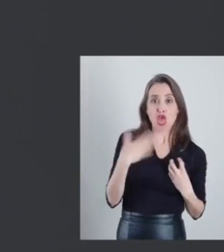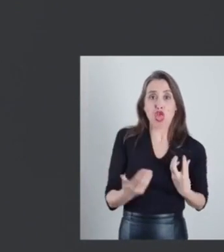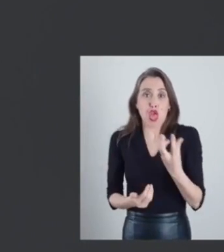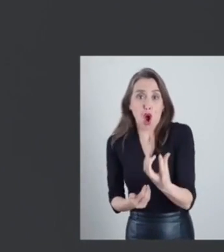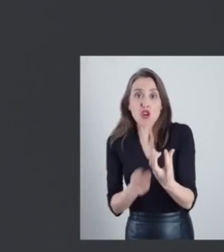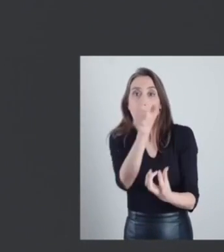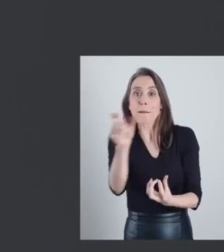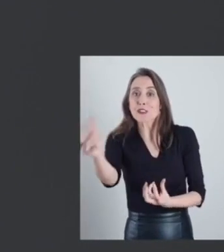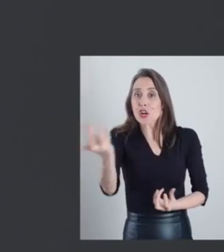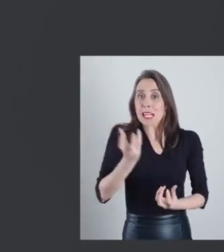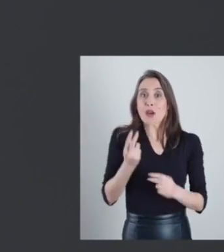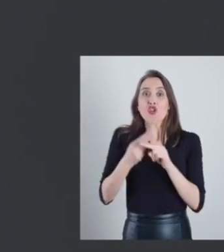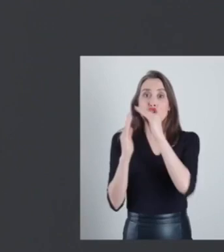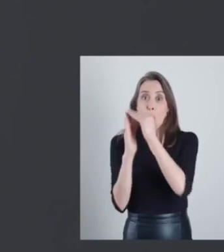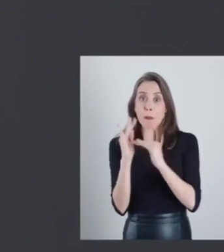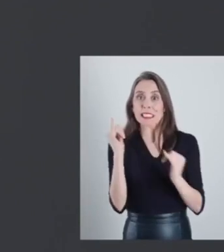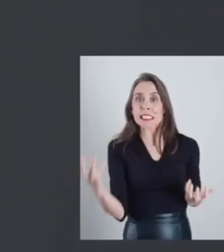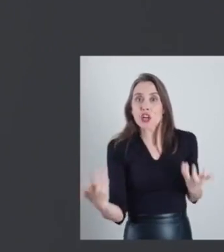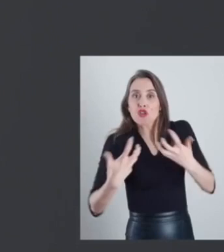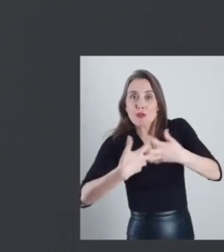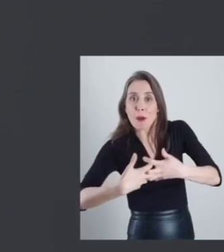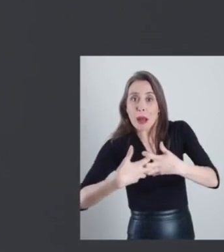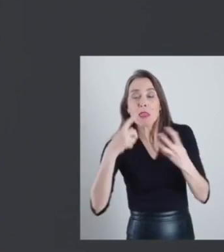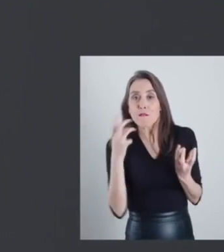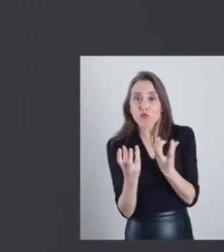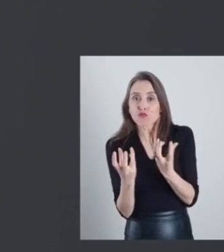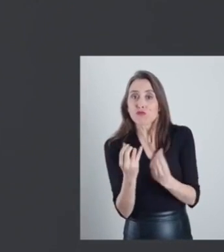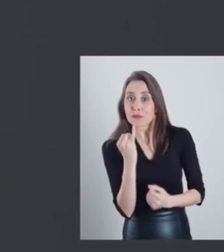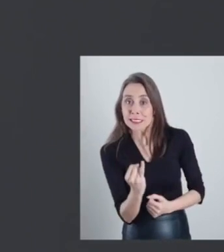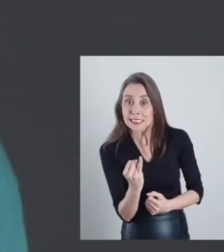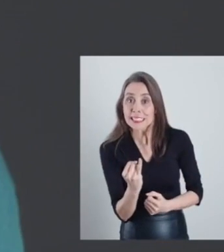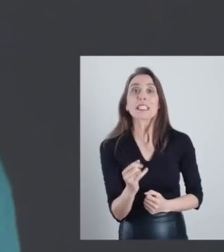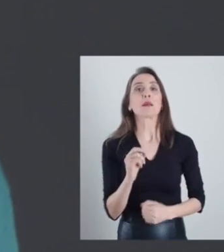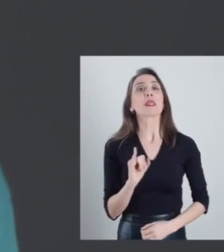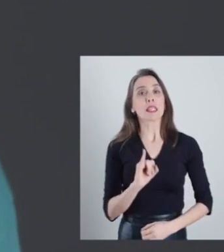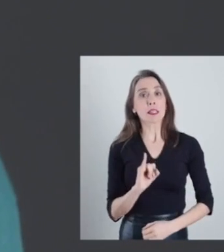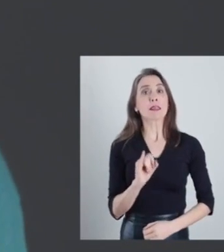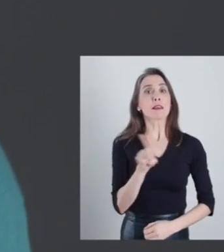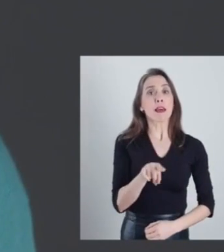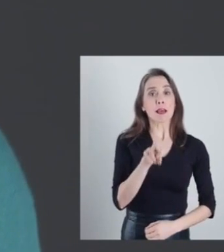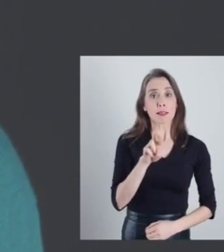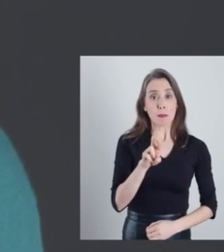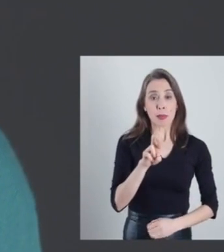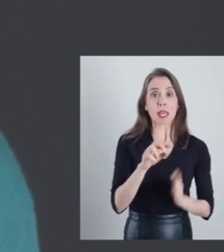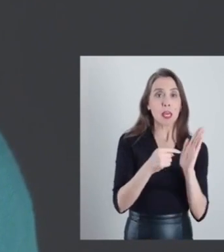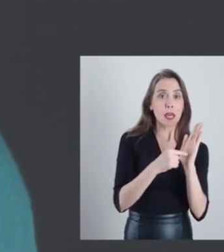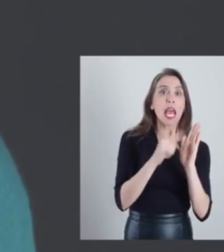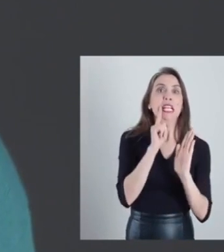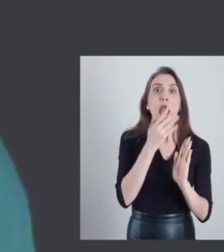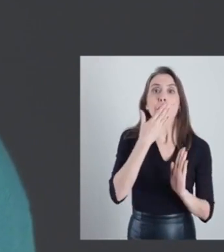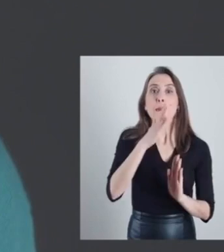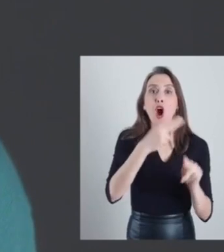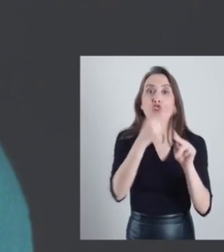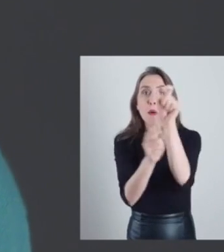donante y los candidatos de la lista de receptores. Esto se llama histocompatibilidad. El ISP entrega el resultado con